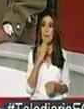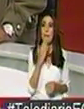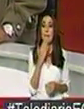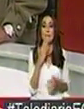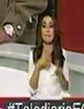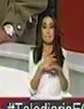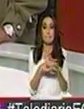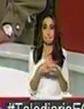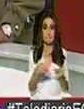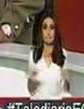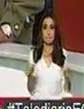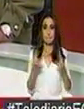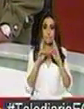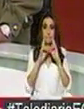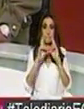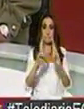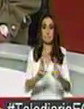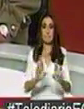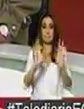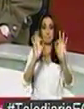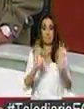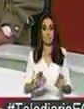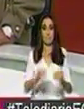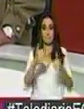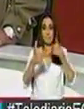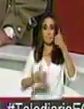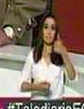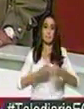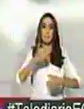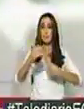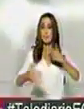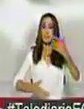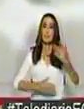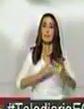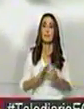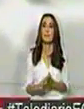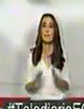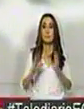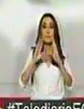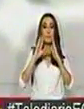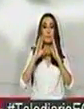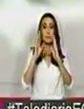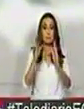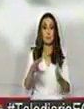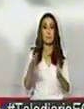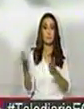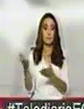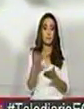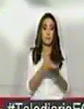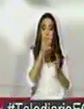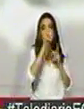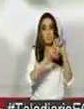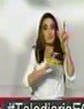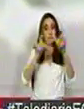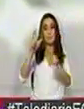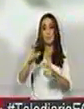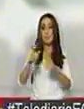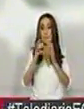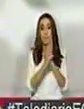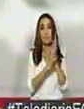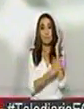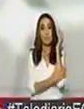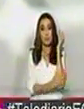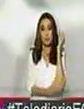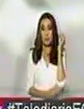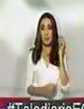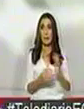a consolidar este proyecto habitacional encaminado y enfocado sobre todo a beneficiar a personas de escasos recursos económicos, sobre